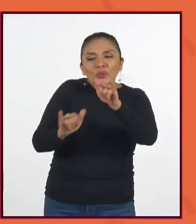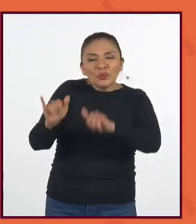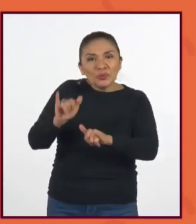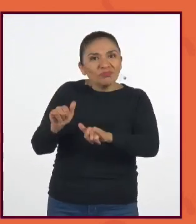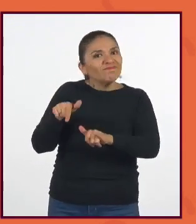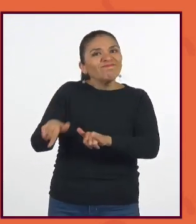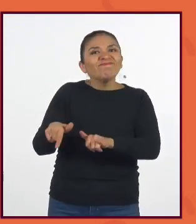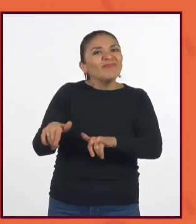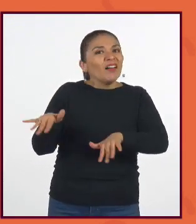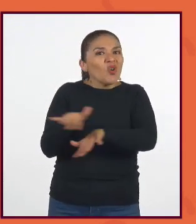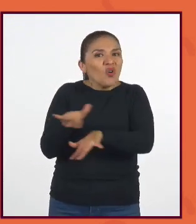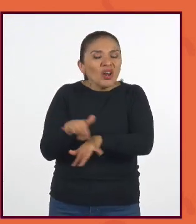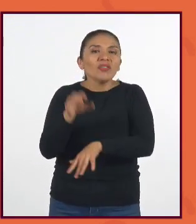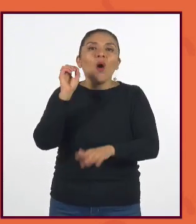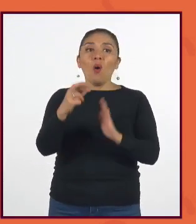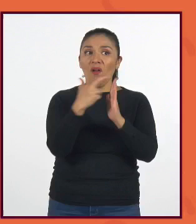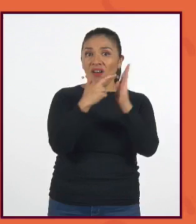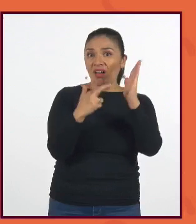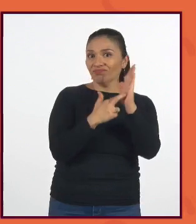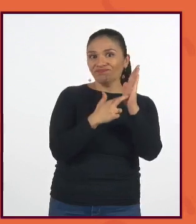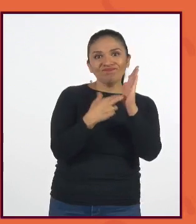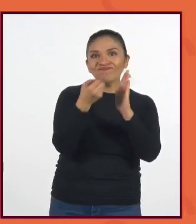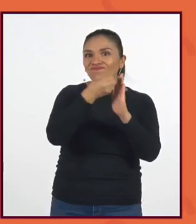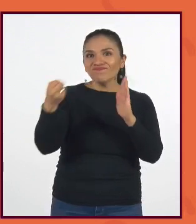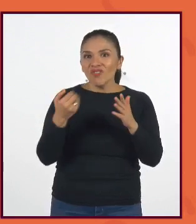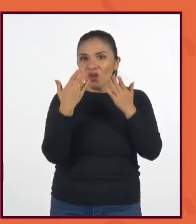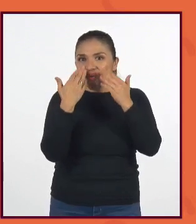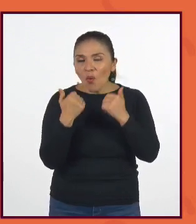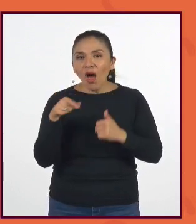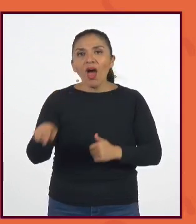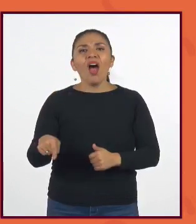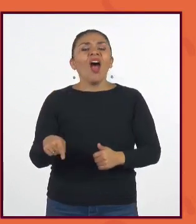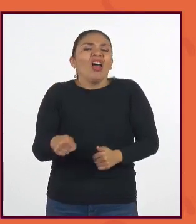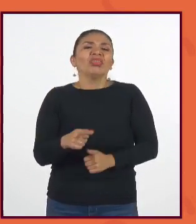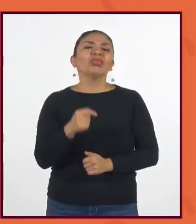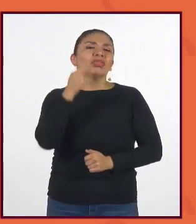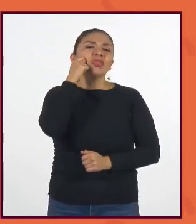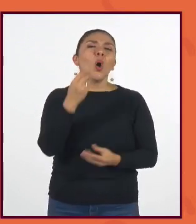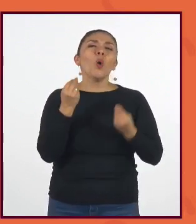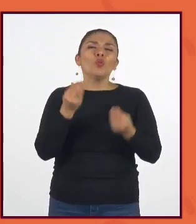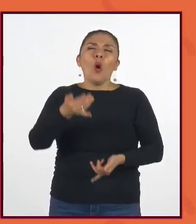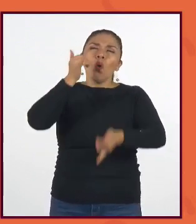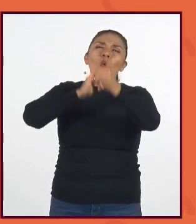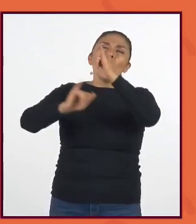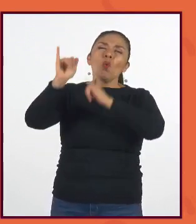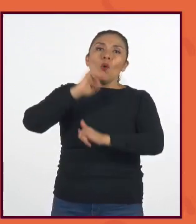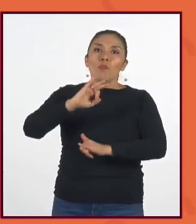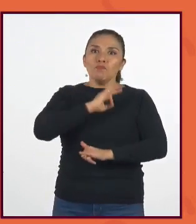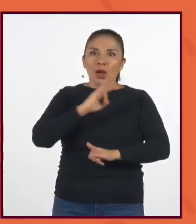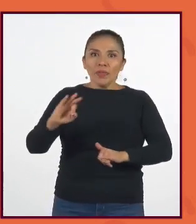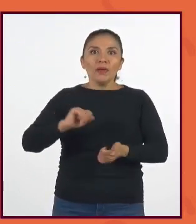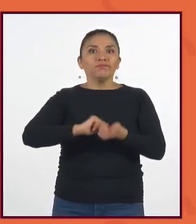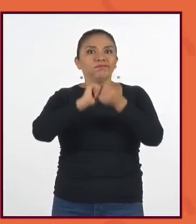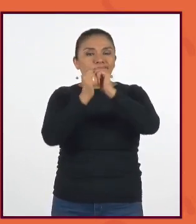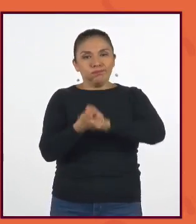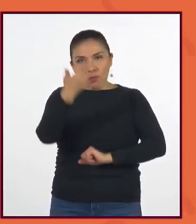y genera que ingieran grandes cantidades que pueden llevarlos al coma